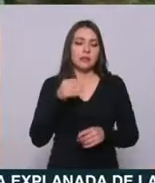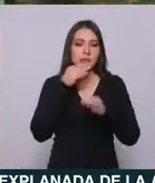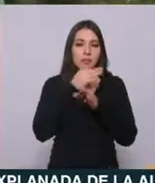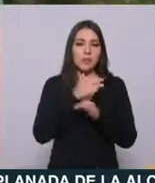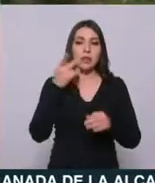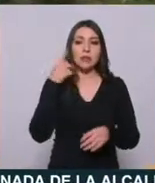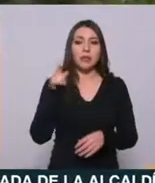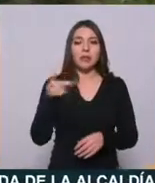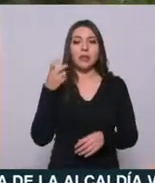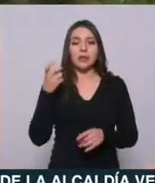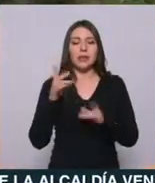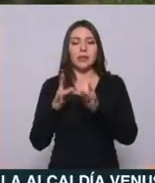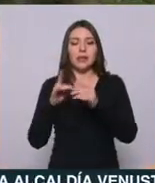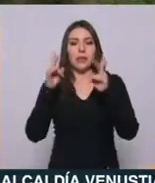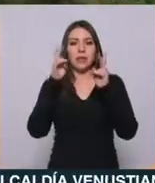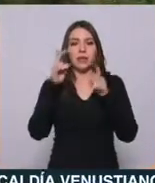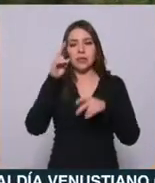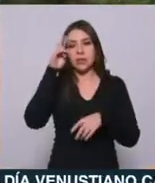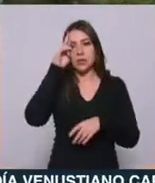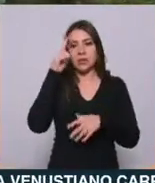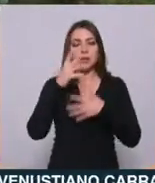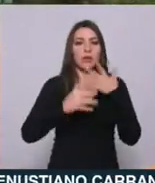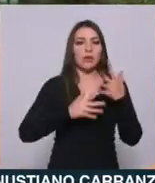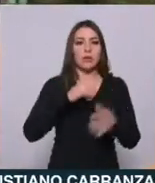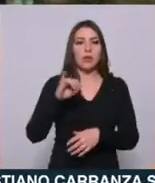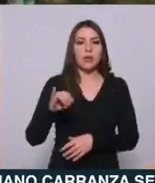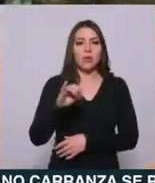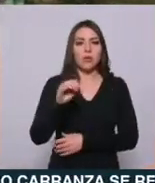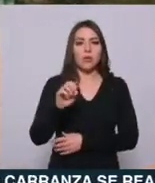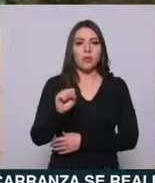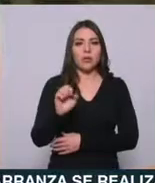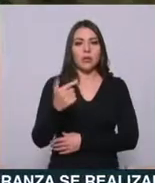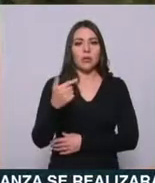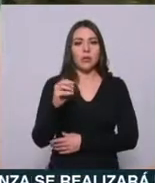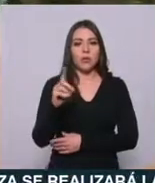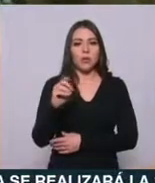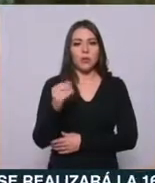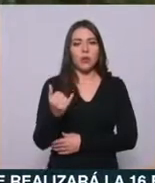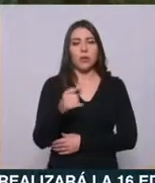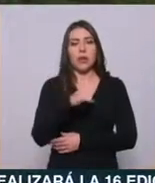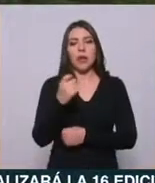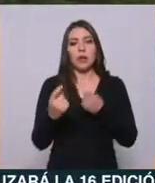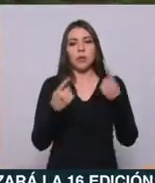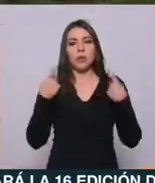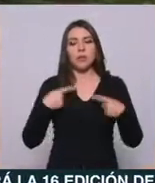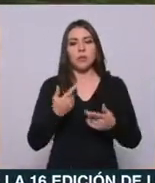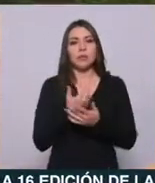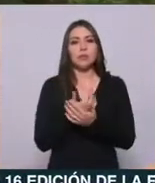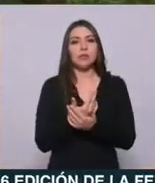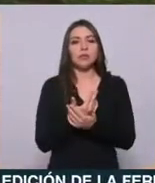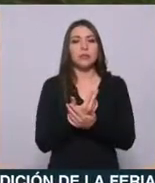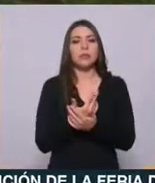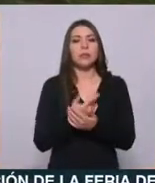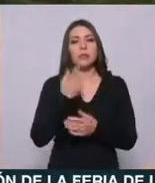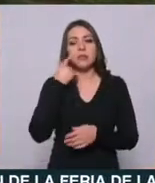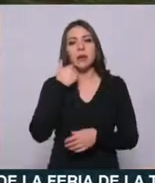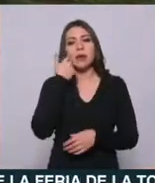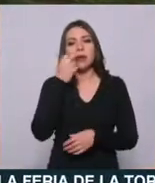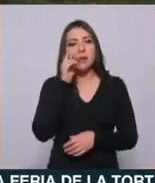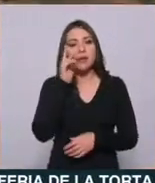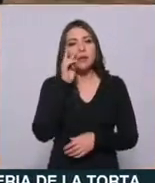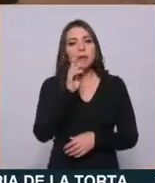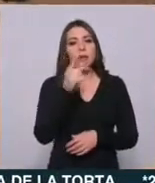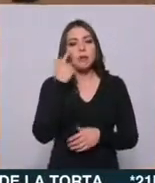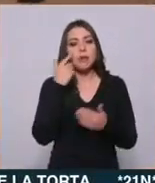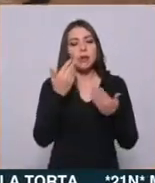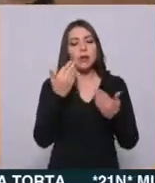personaje polémico, José Martín Godoy Castro, pues hay gente que está esperando poder despedirse de él. No, por